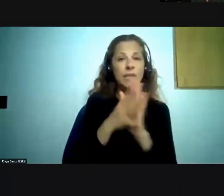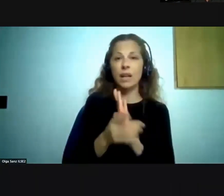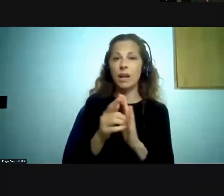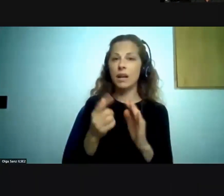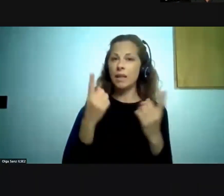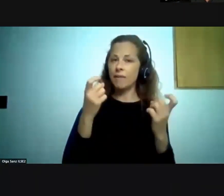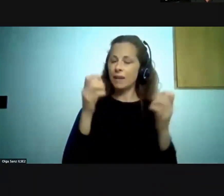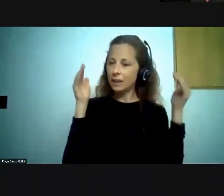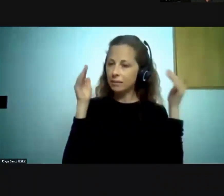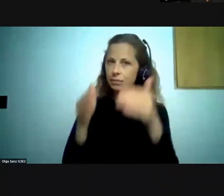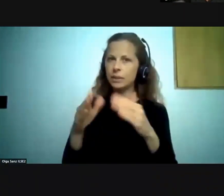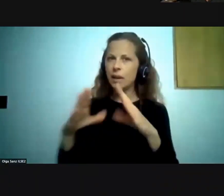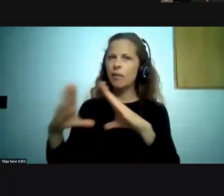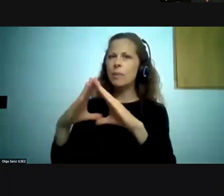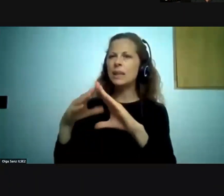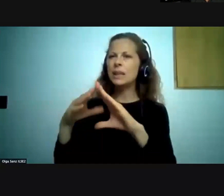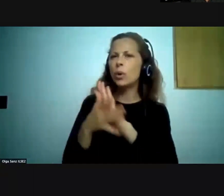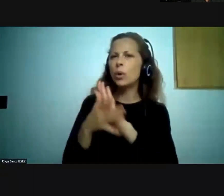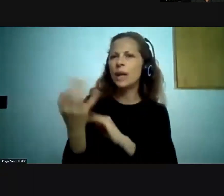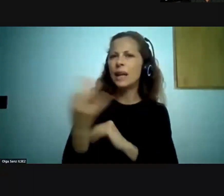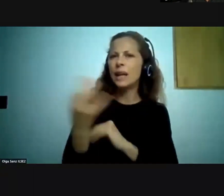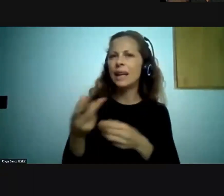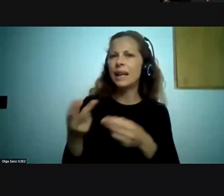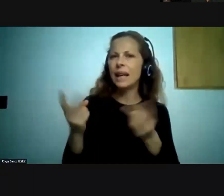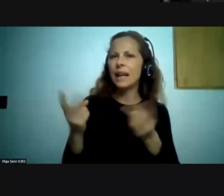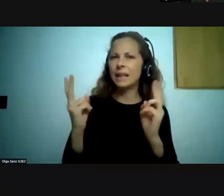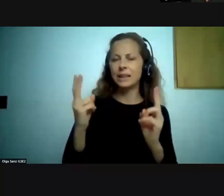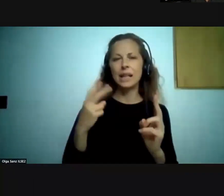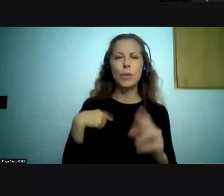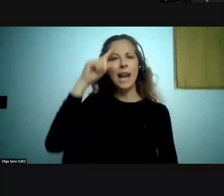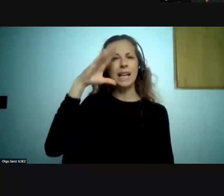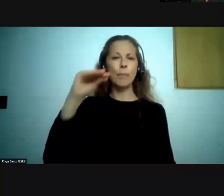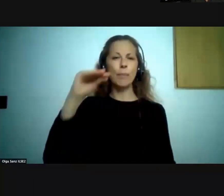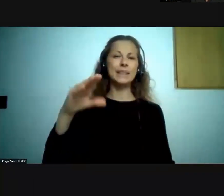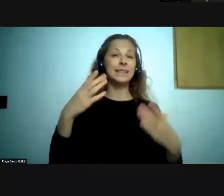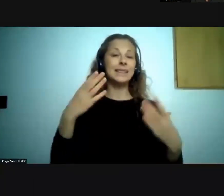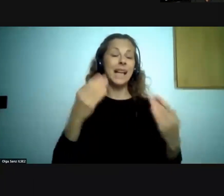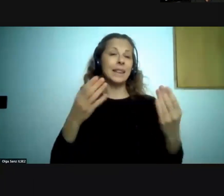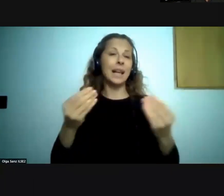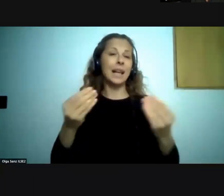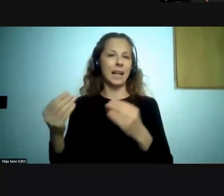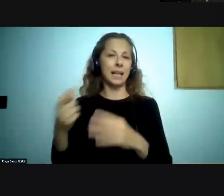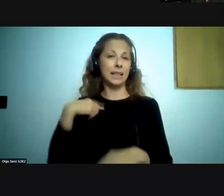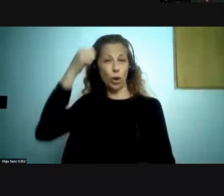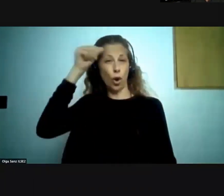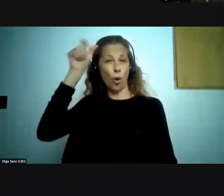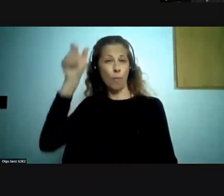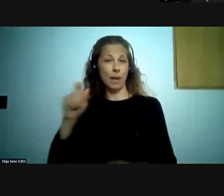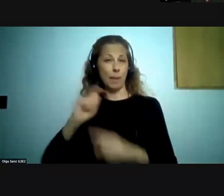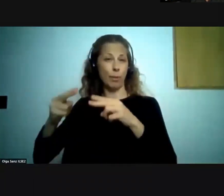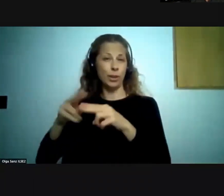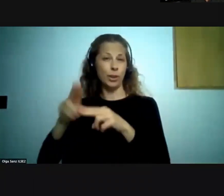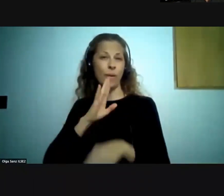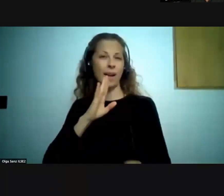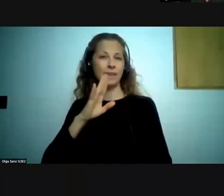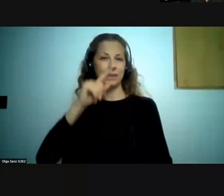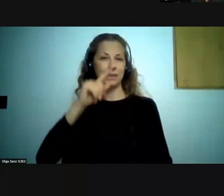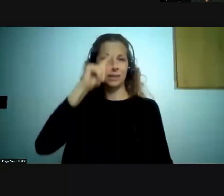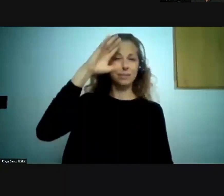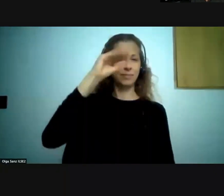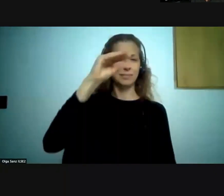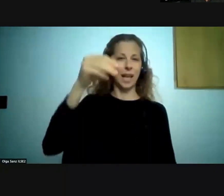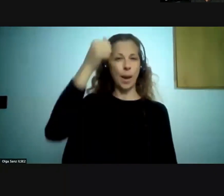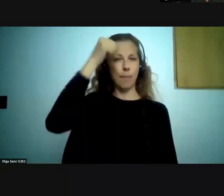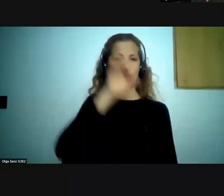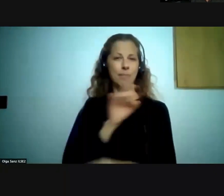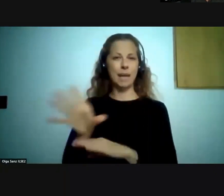el feminismo. Si tan listos somos los hombres, como dice Janusz Korwin-Mikke, que somos más inteligentes y más fuertes, yo creo que tenemos capacidad para coger un libro que